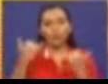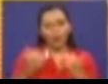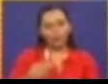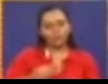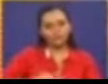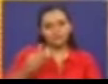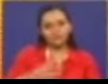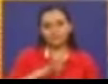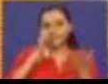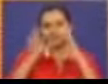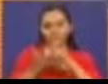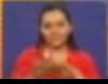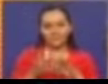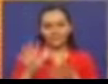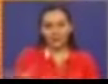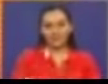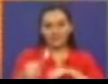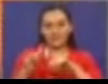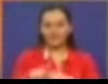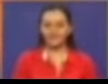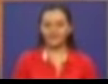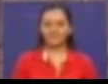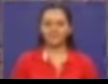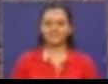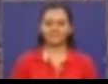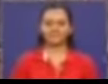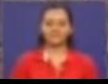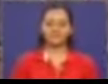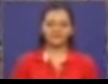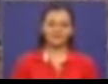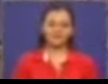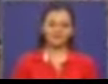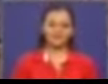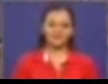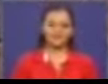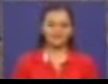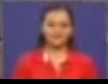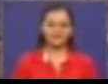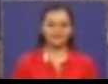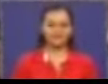concretando la revolución agrícola y pecuaria. Esa será una patria, mi